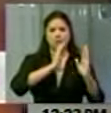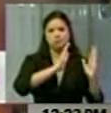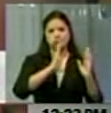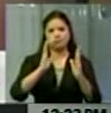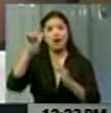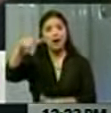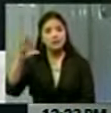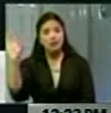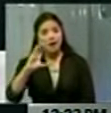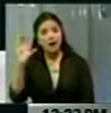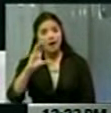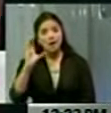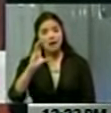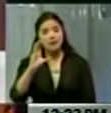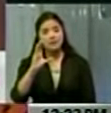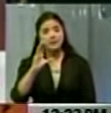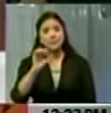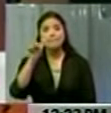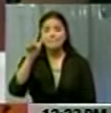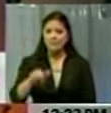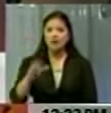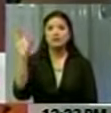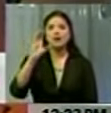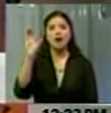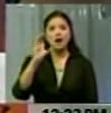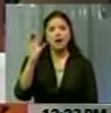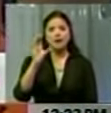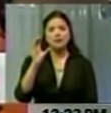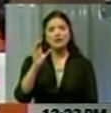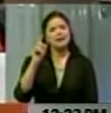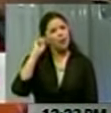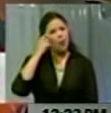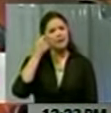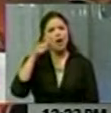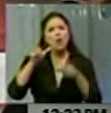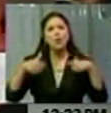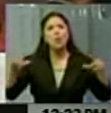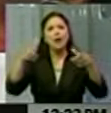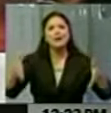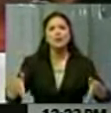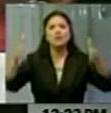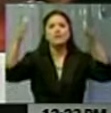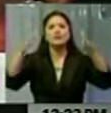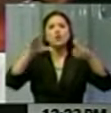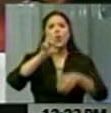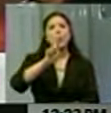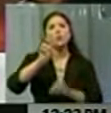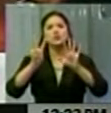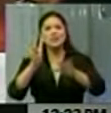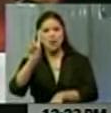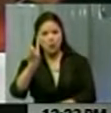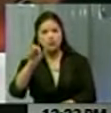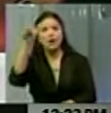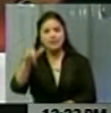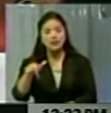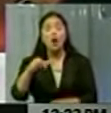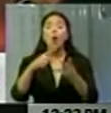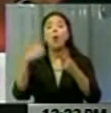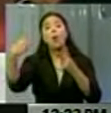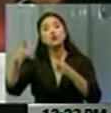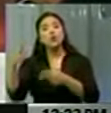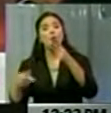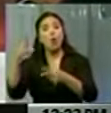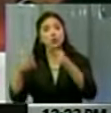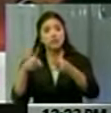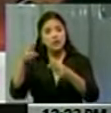en Caracas, aquí en el Radio City, lo que era el 171, el edificio Radio City, también en Los Cortijos, en Caracas,